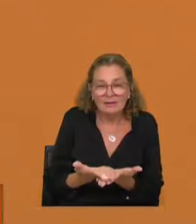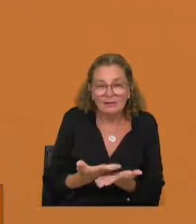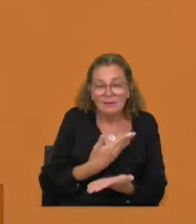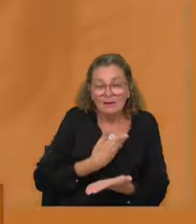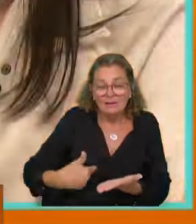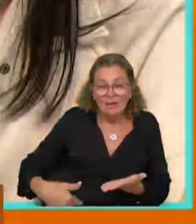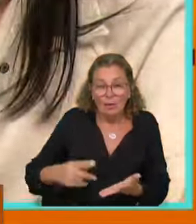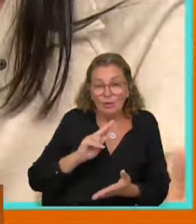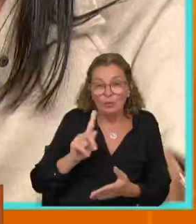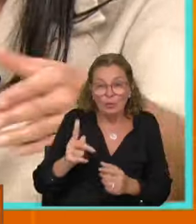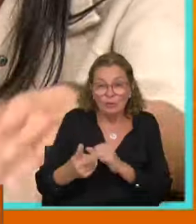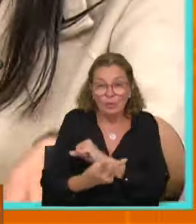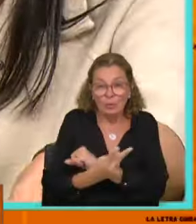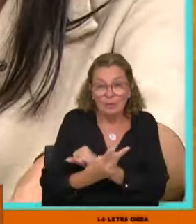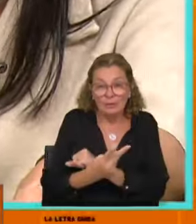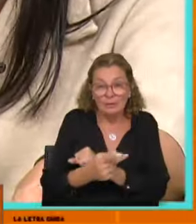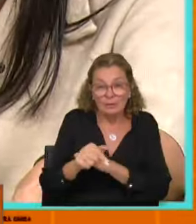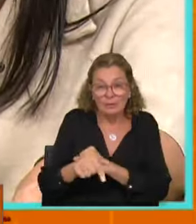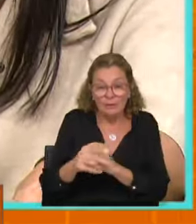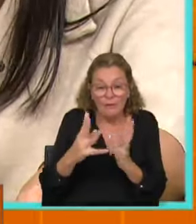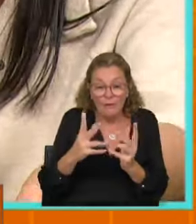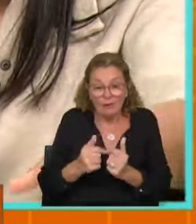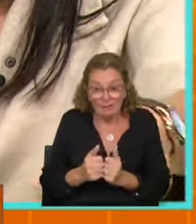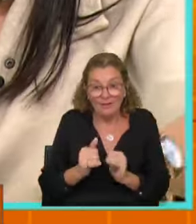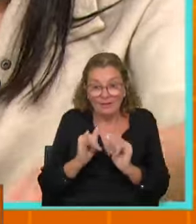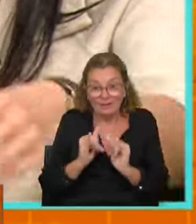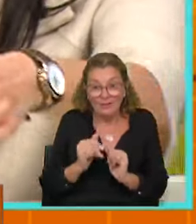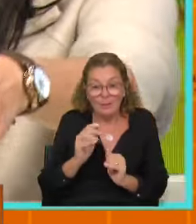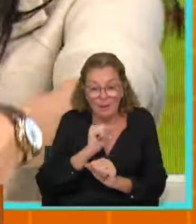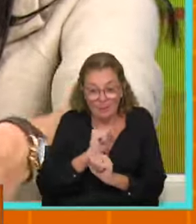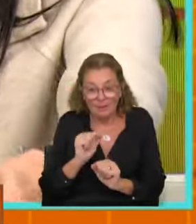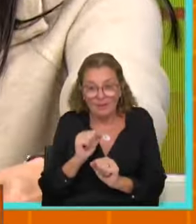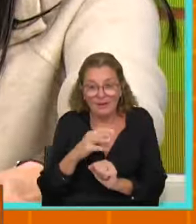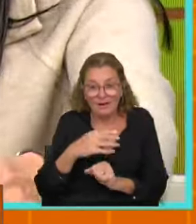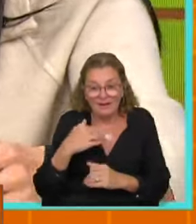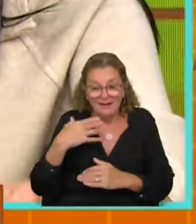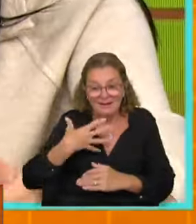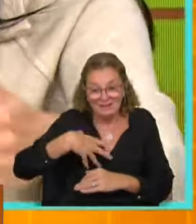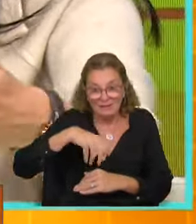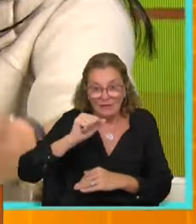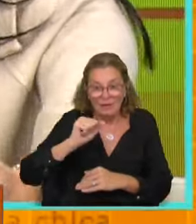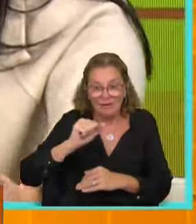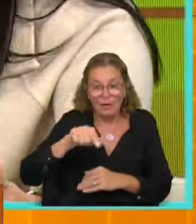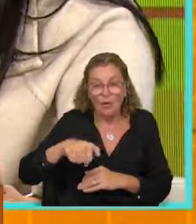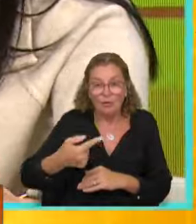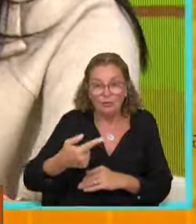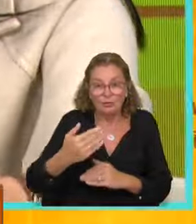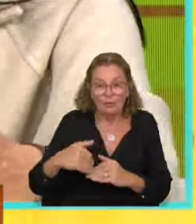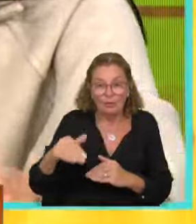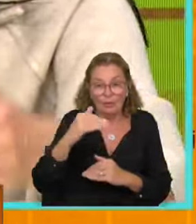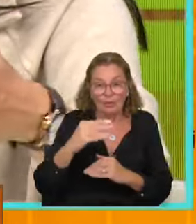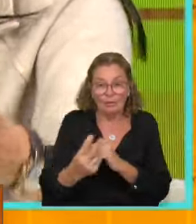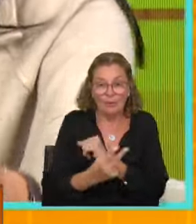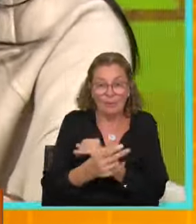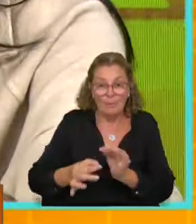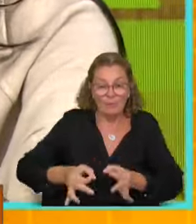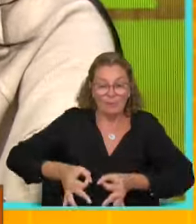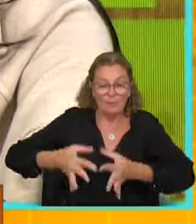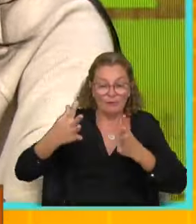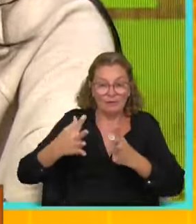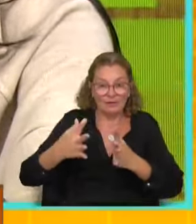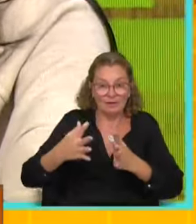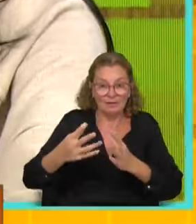protegiendo cuando tiene modelos para poder llevar adelante otro nivel de protección profesionalizar el